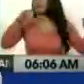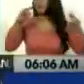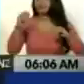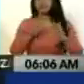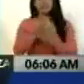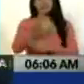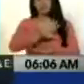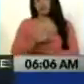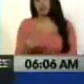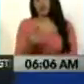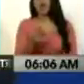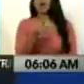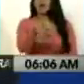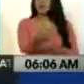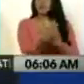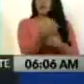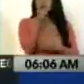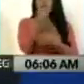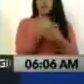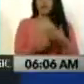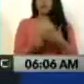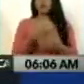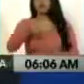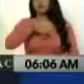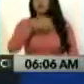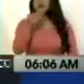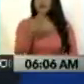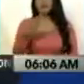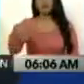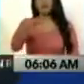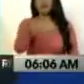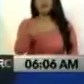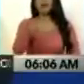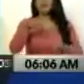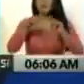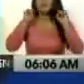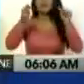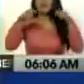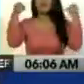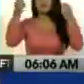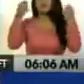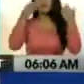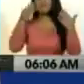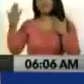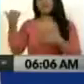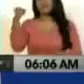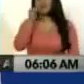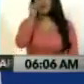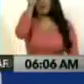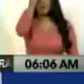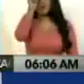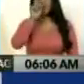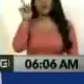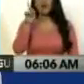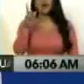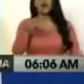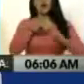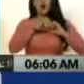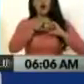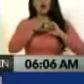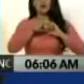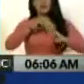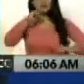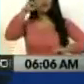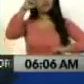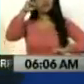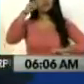recibido gracias a ustedes. Pero nosotros, por supuesto, estamos en toda la campaña que se inició desde el día de ayer, desde este fin de semana, en Corazón